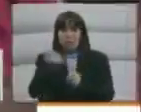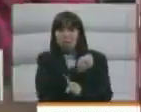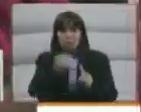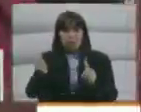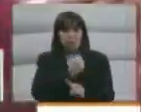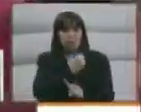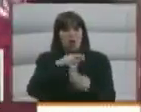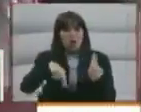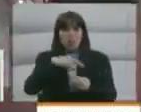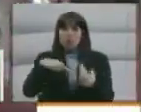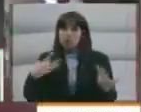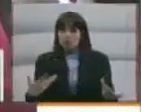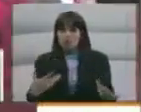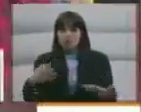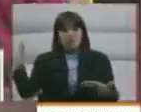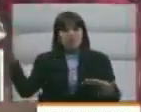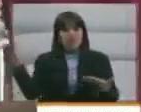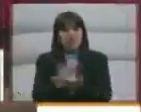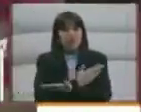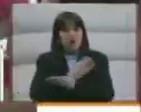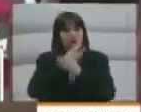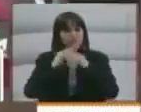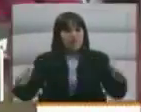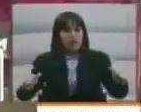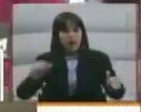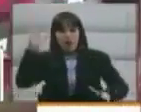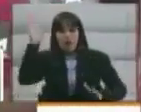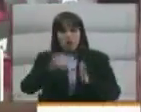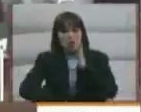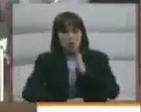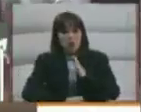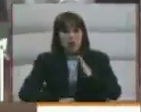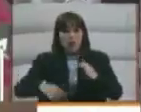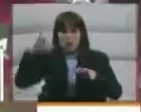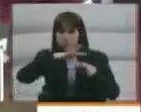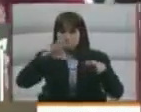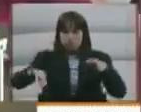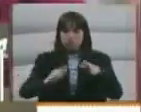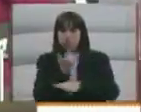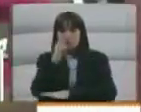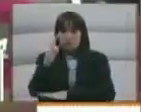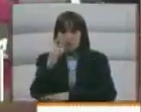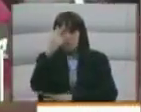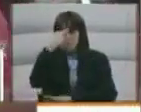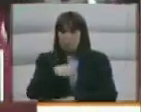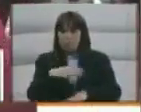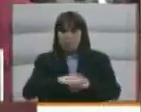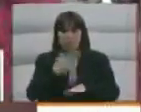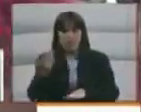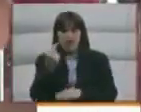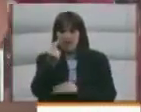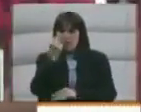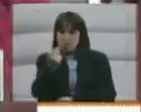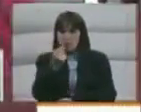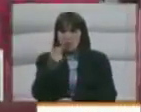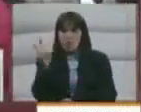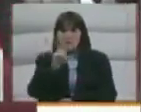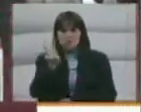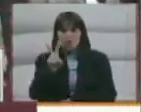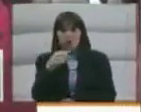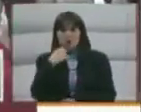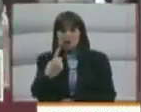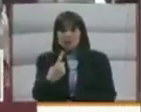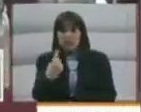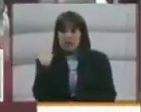Nos están quitando las tierras, las cosechas. Somos pobres porque ningún venezolano que trabaja, que tiene tierra,